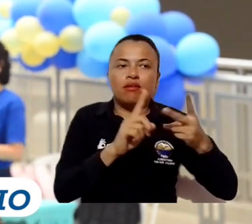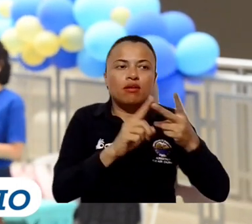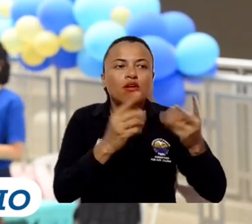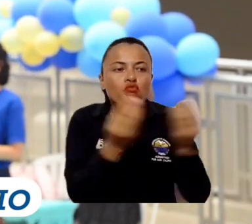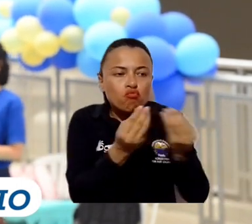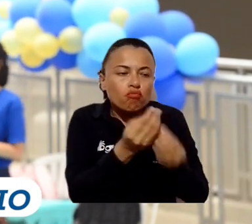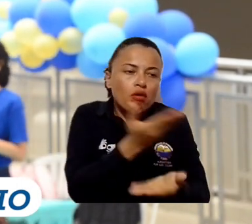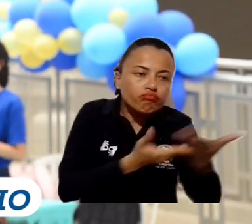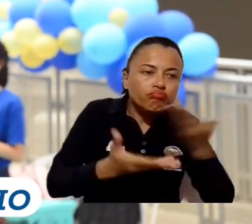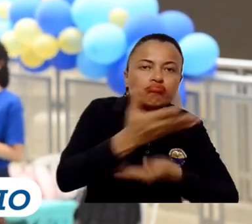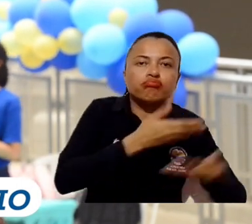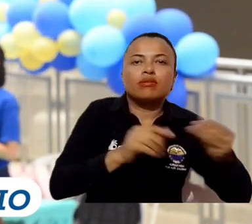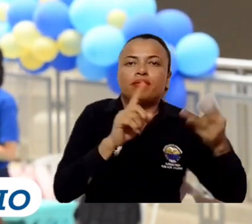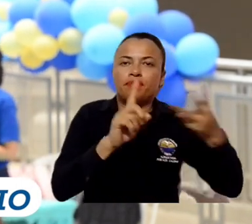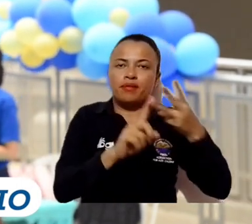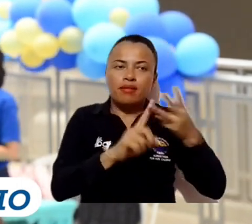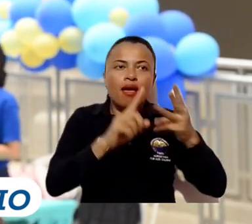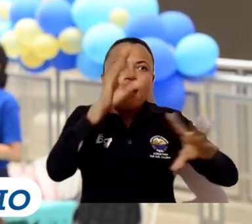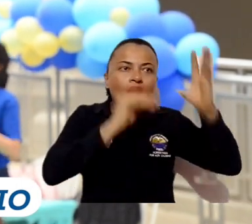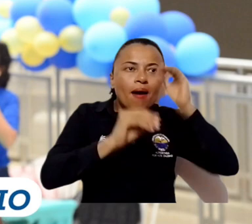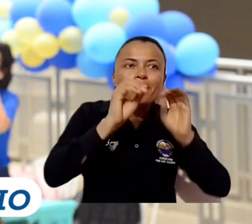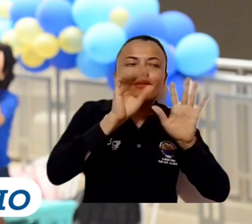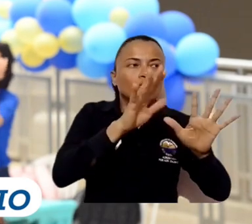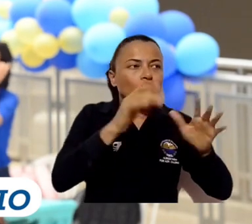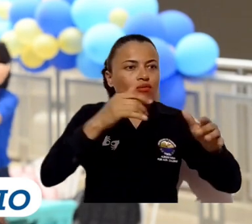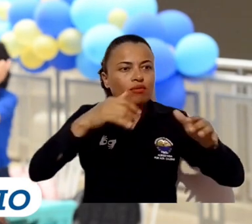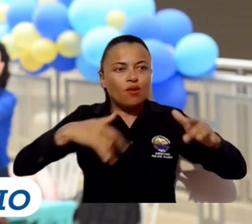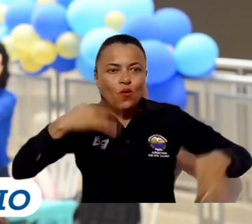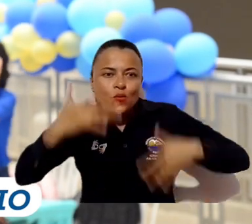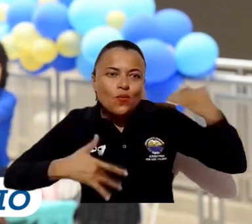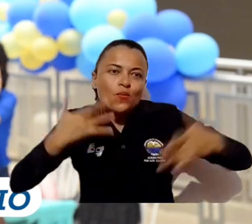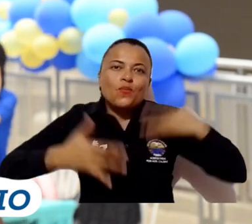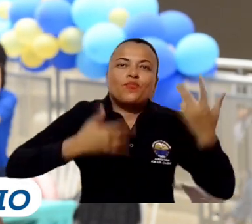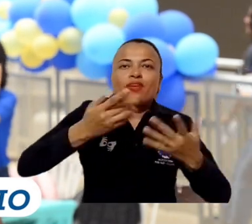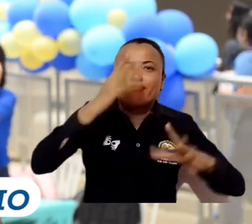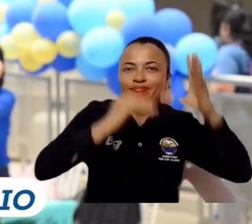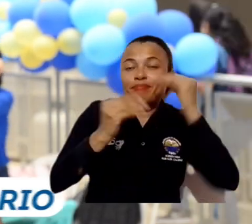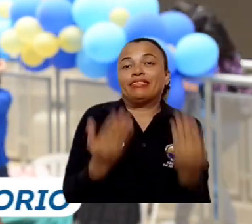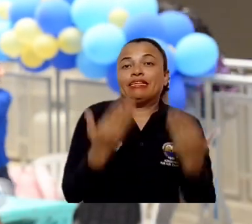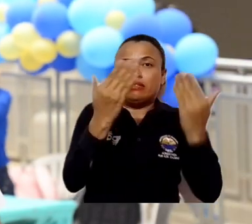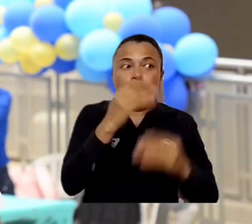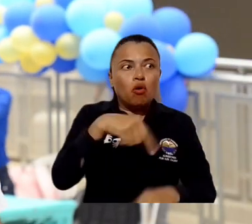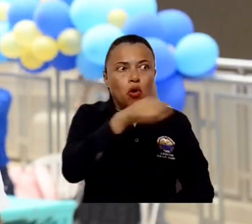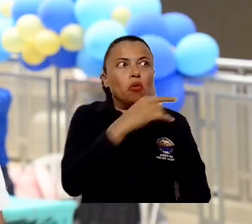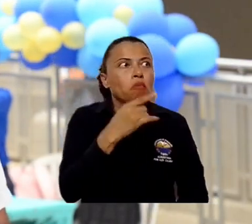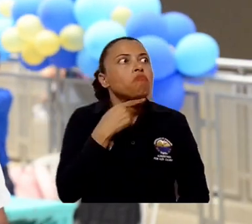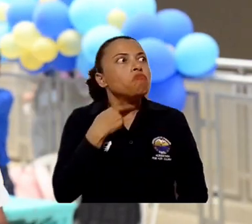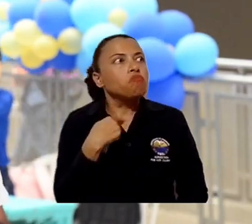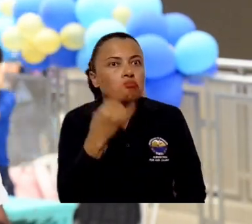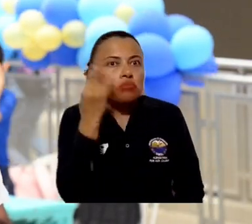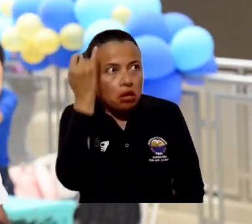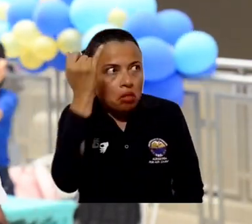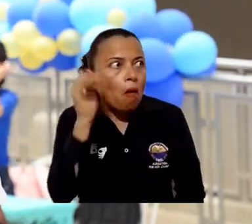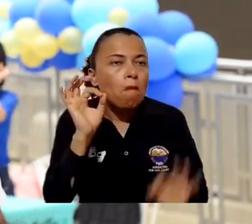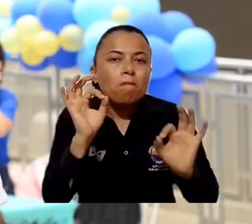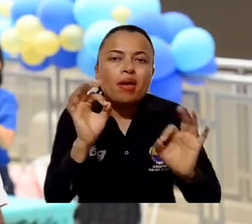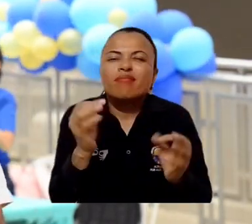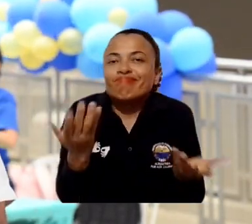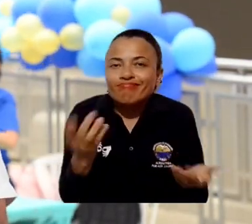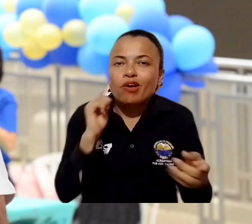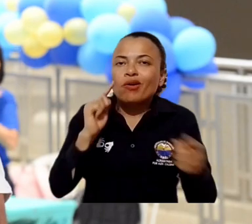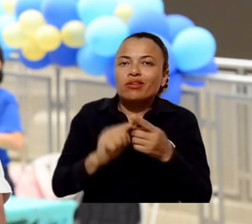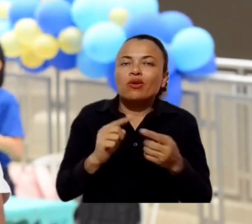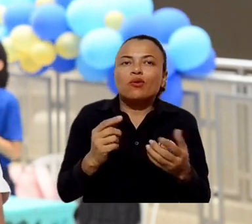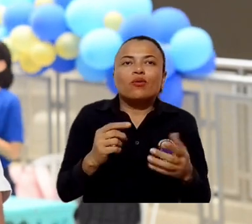equipo, tres, aprendan de una forma dinámica. Digamos que a ellos les gusta la idea, precisamente